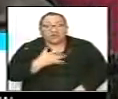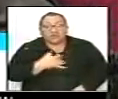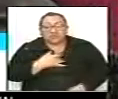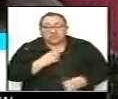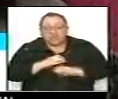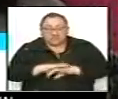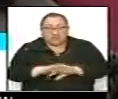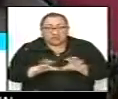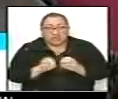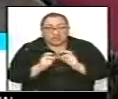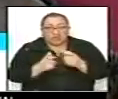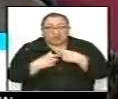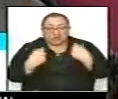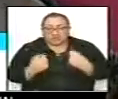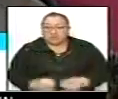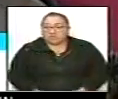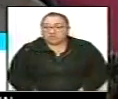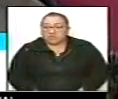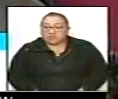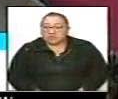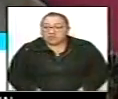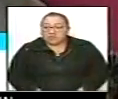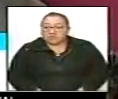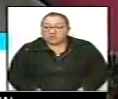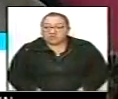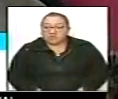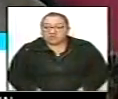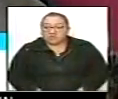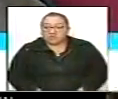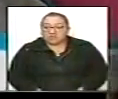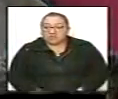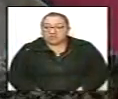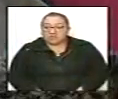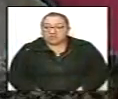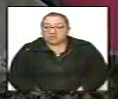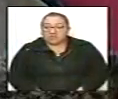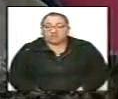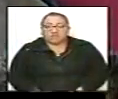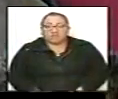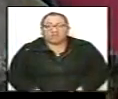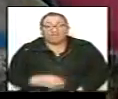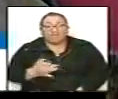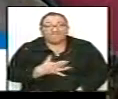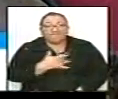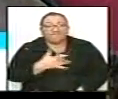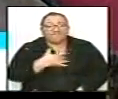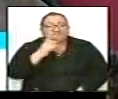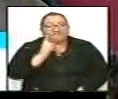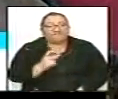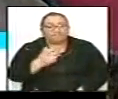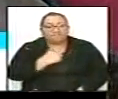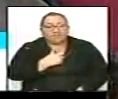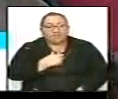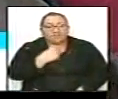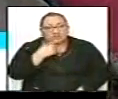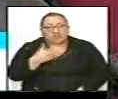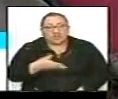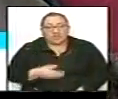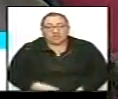exteriorizar ante los colegas parlamentarios y la opinión pública el sentir personal que tengo de estar